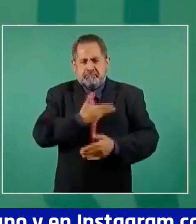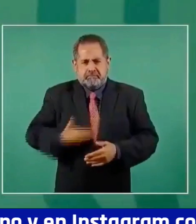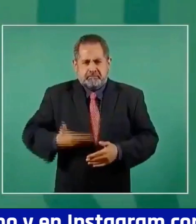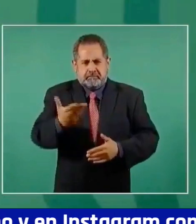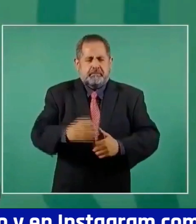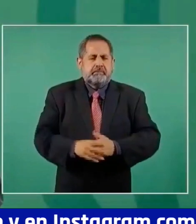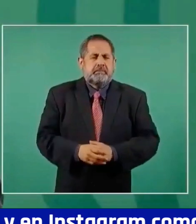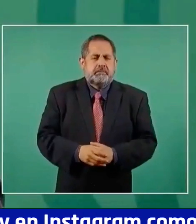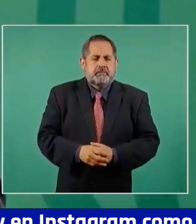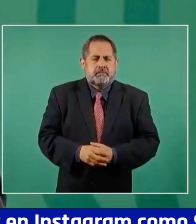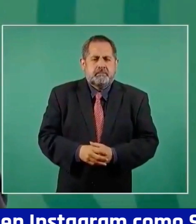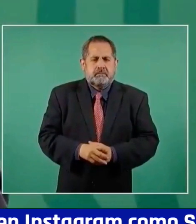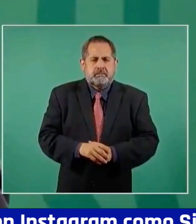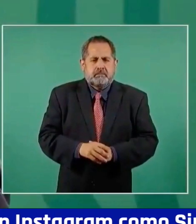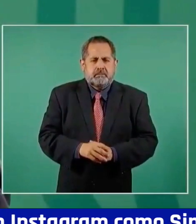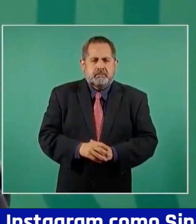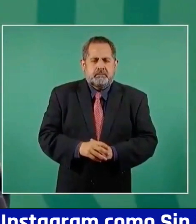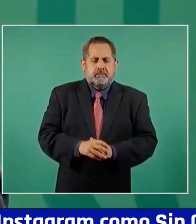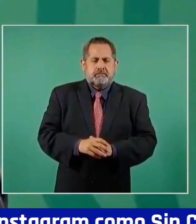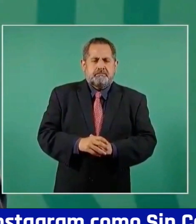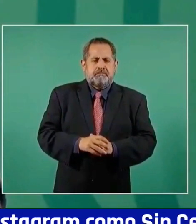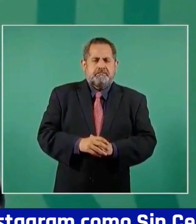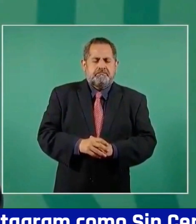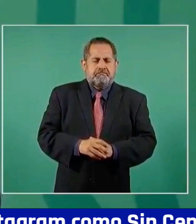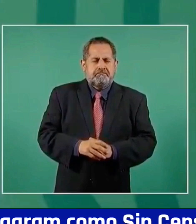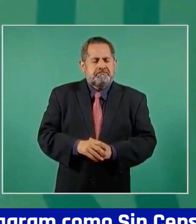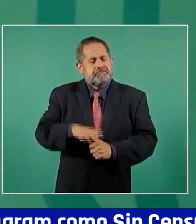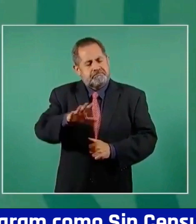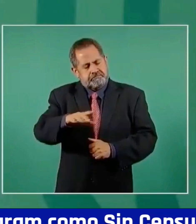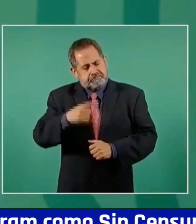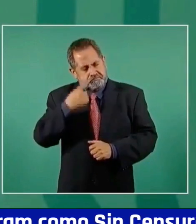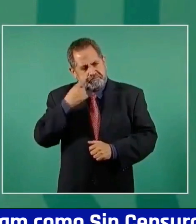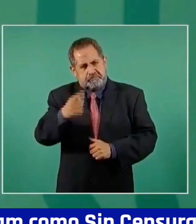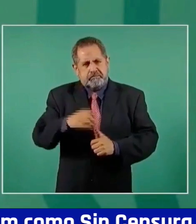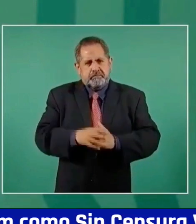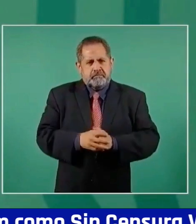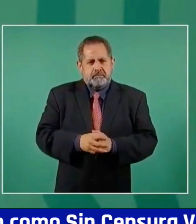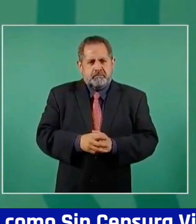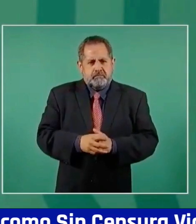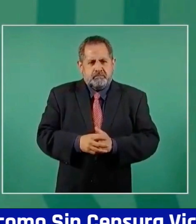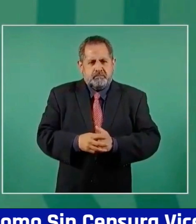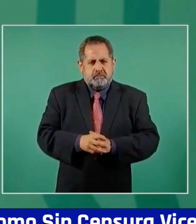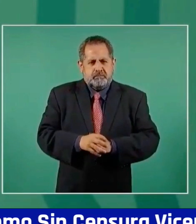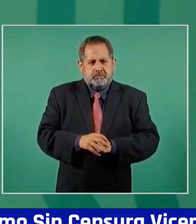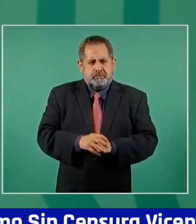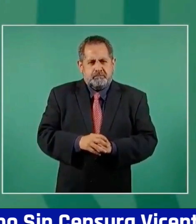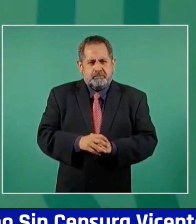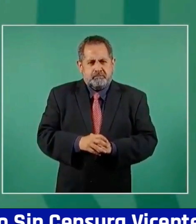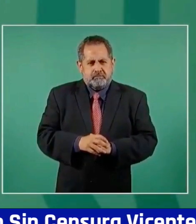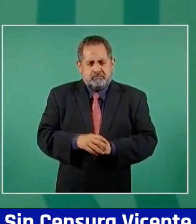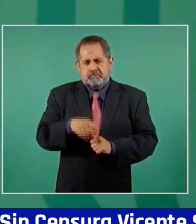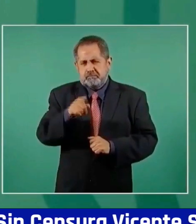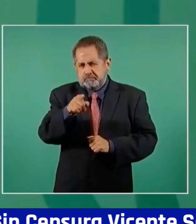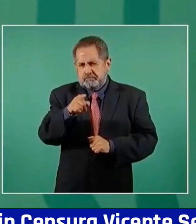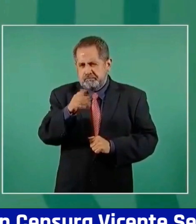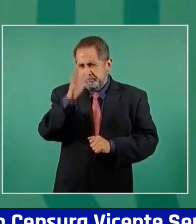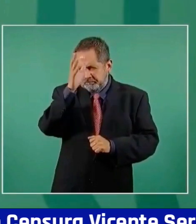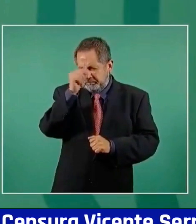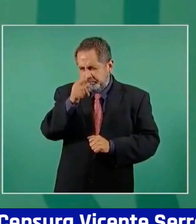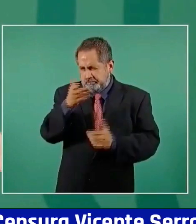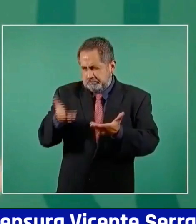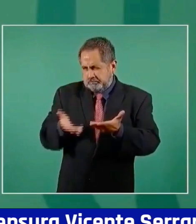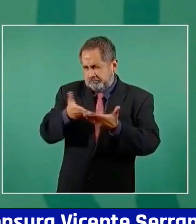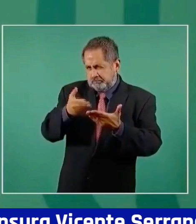Fíjate que soy de acuerdo con tu